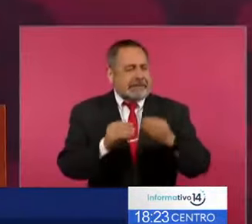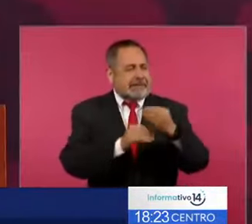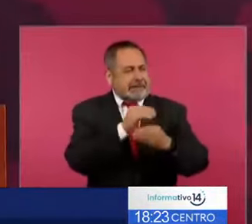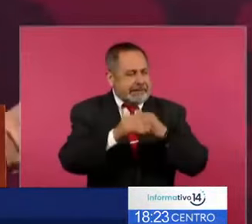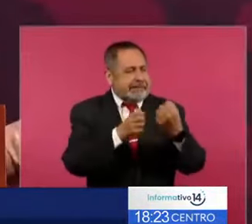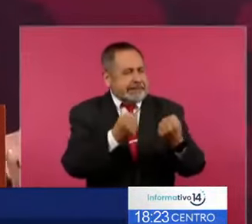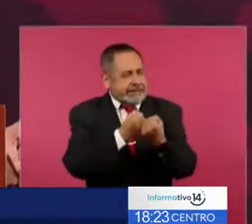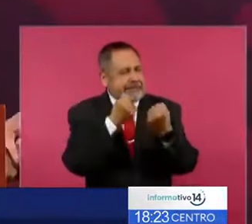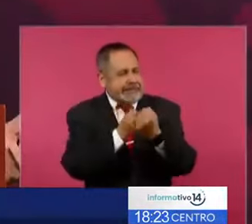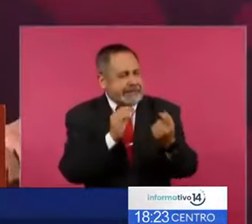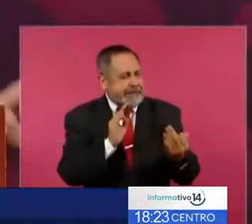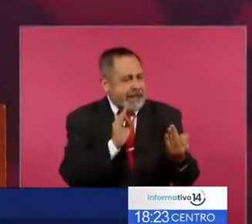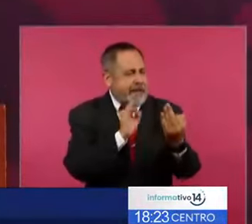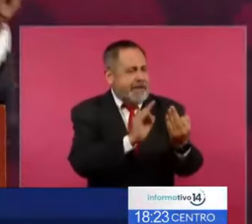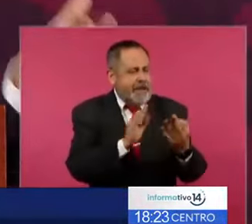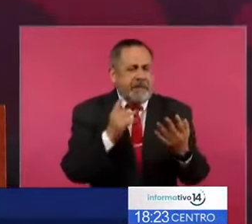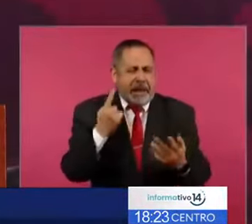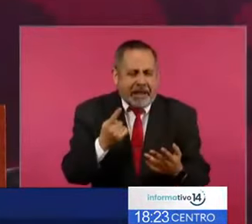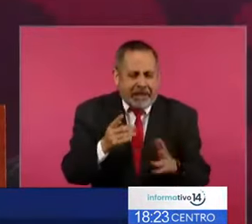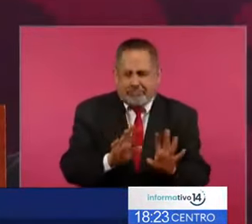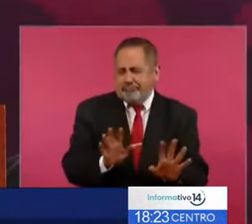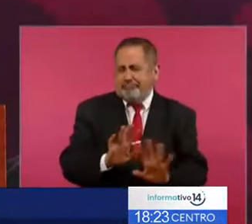Confrontamos, mejor